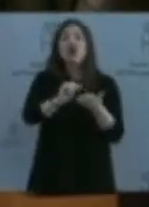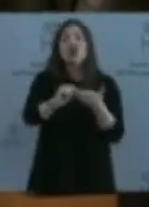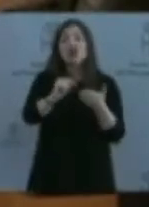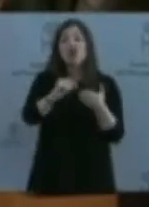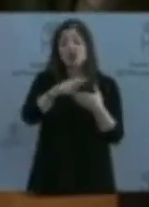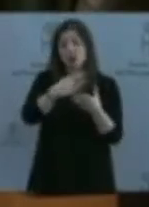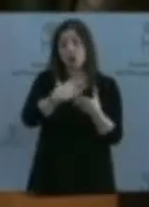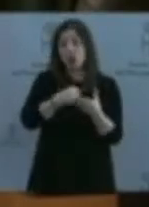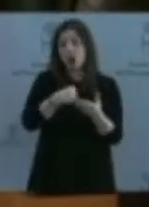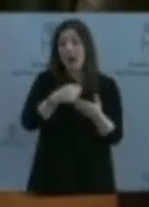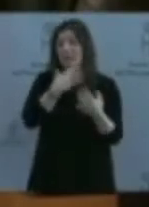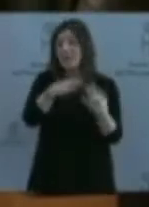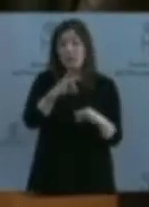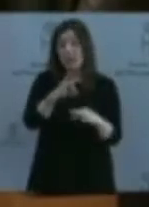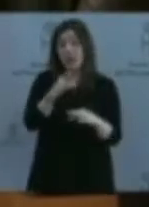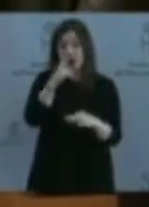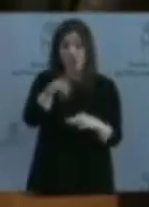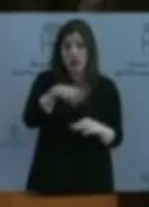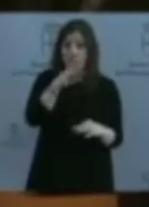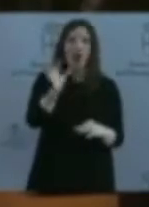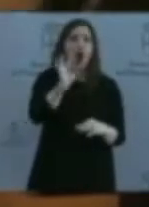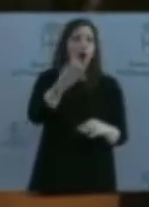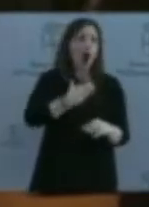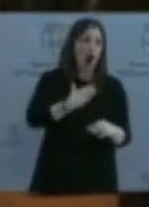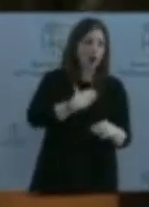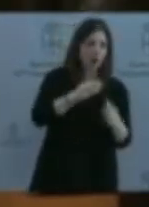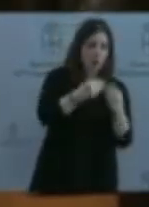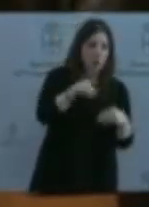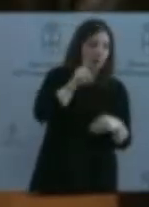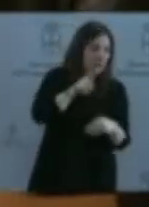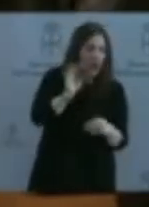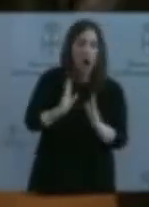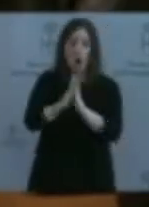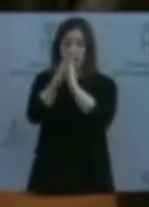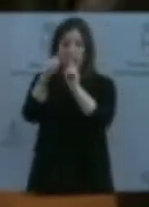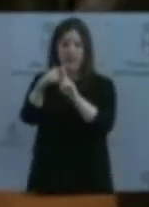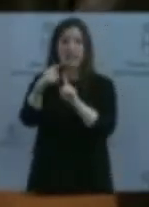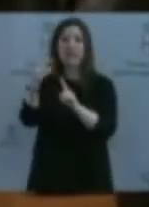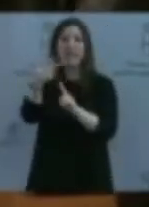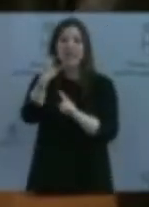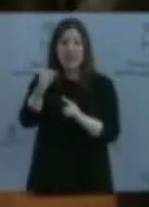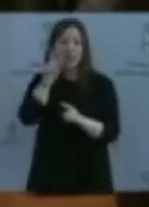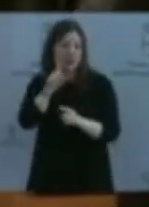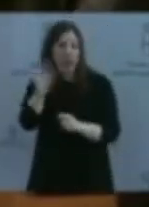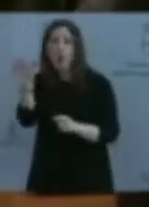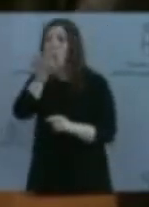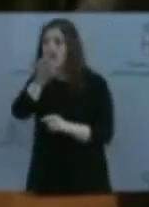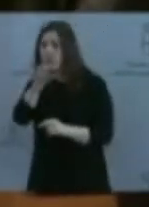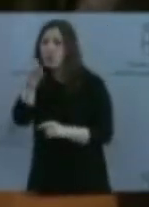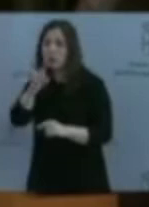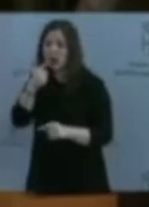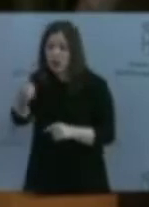o miente el Ayuntamiento Uchena, o miente el Limbo Blanco, o miente el arzobispo, que insisto, esperemos que no sea así, imagínese, sería